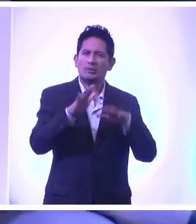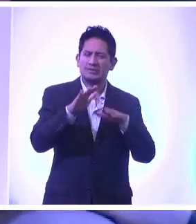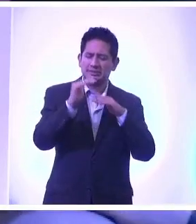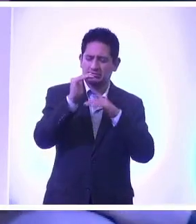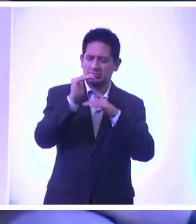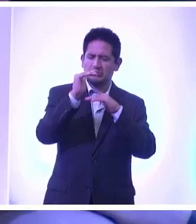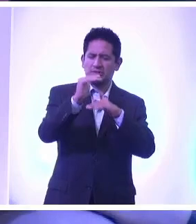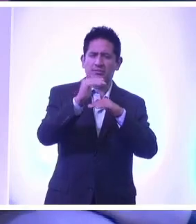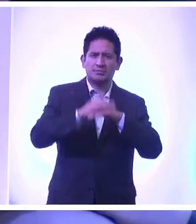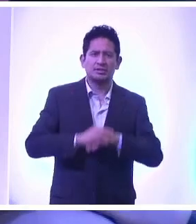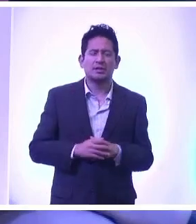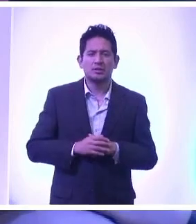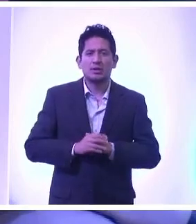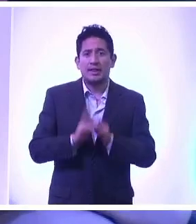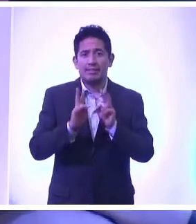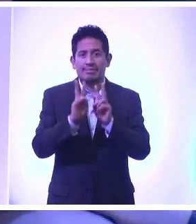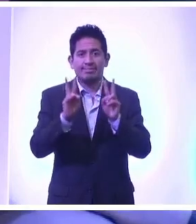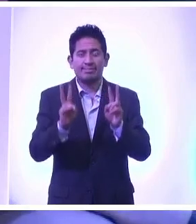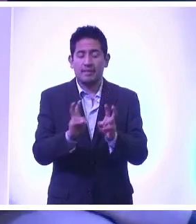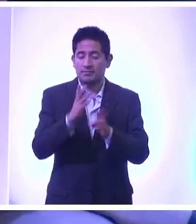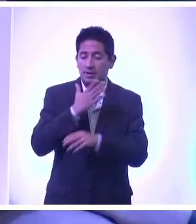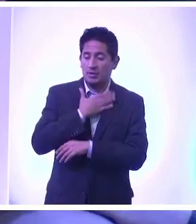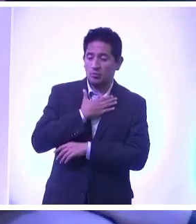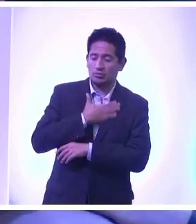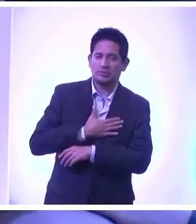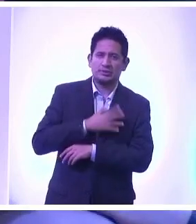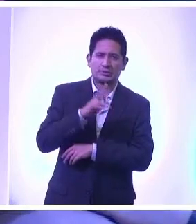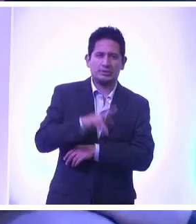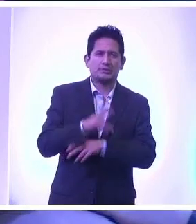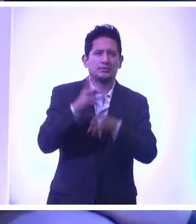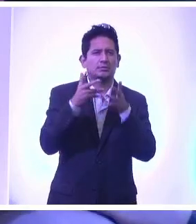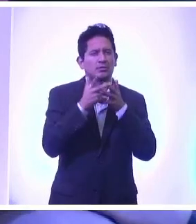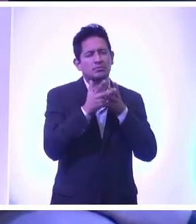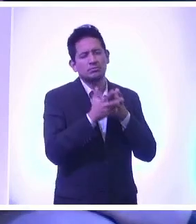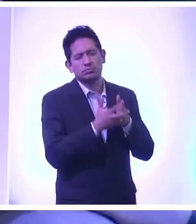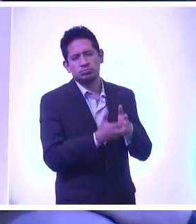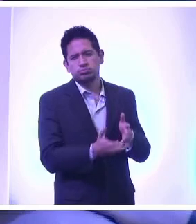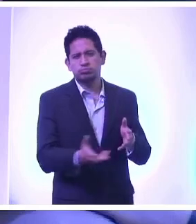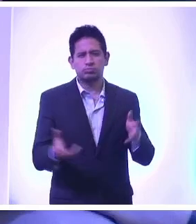tema de de Justicia eh